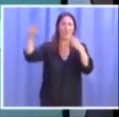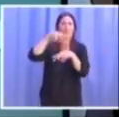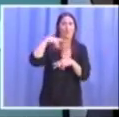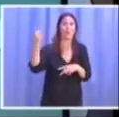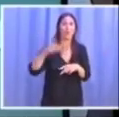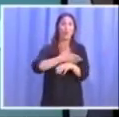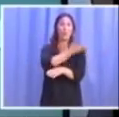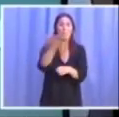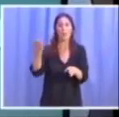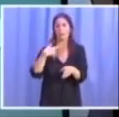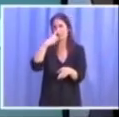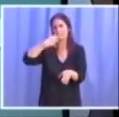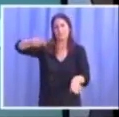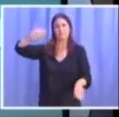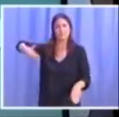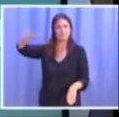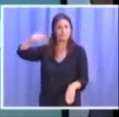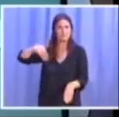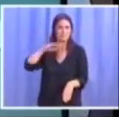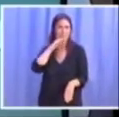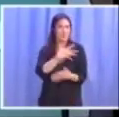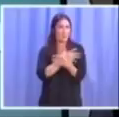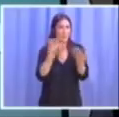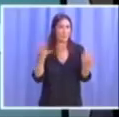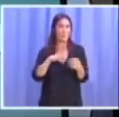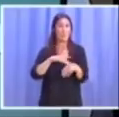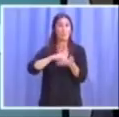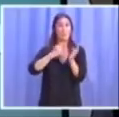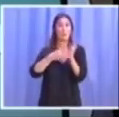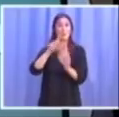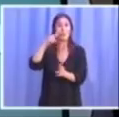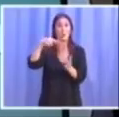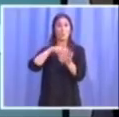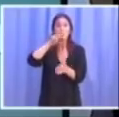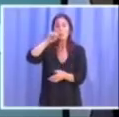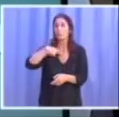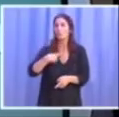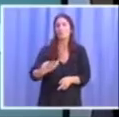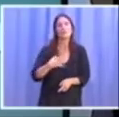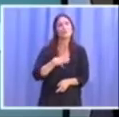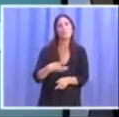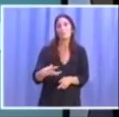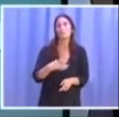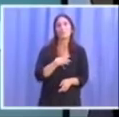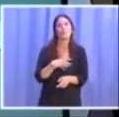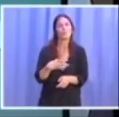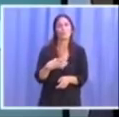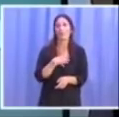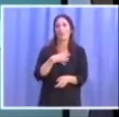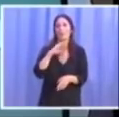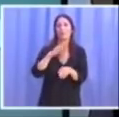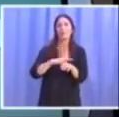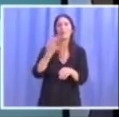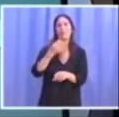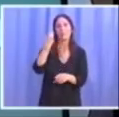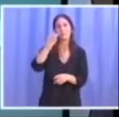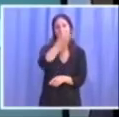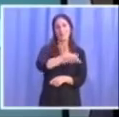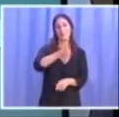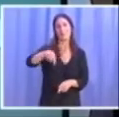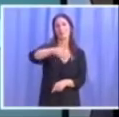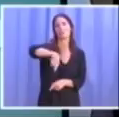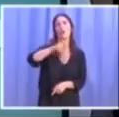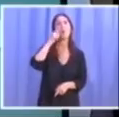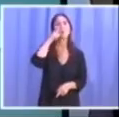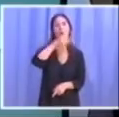siglo XIX. A partir de ahí, el proyecto también a 2031 no puede pasar tampoco si no es por las personas, por la Granada